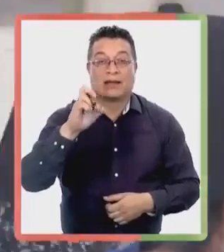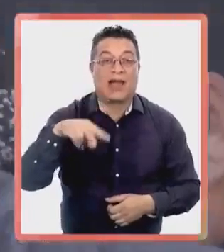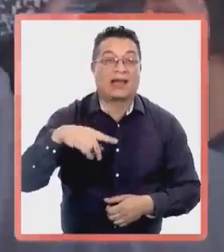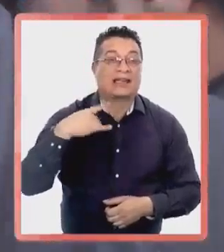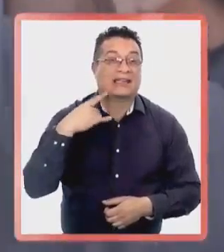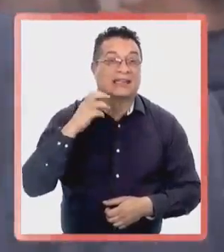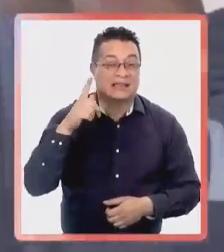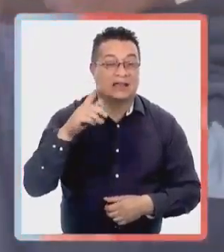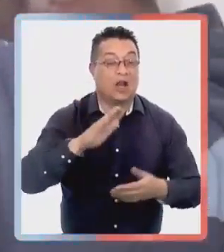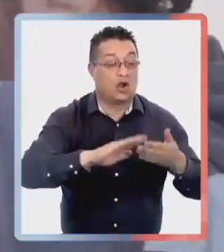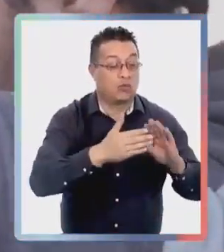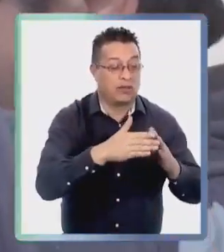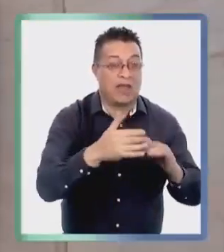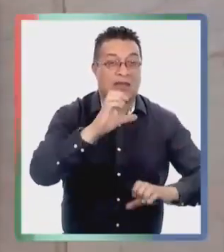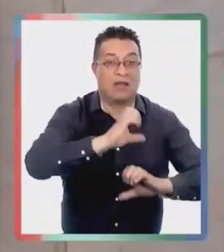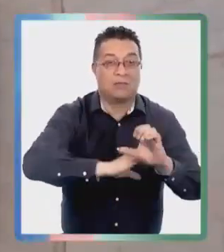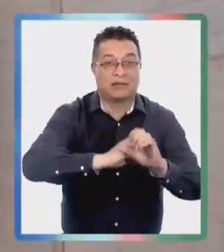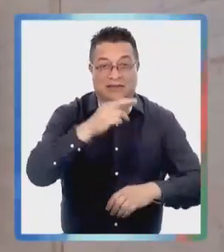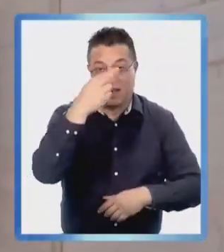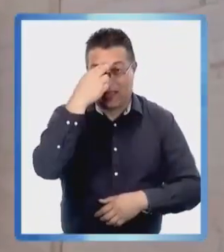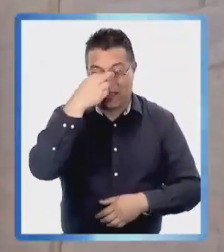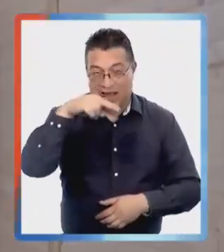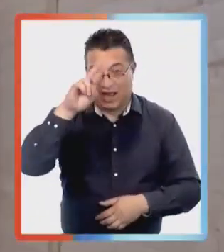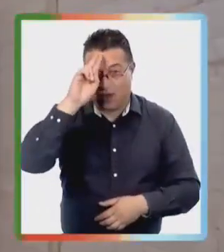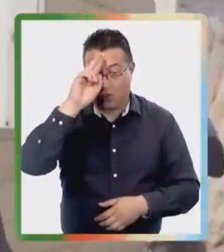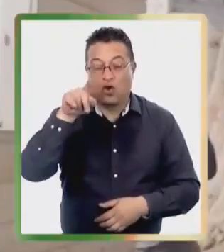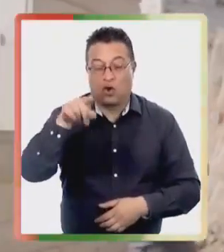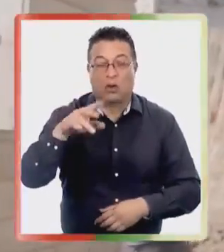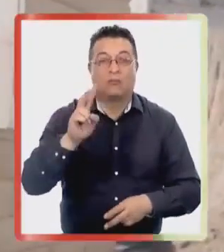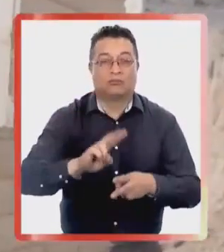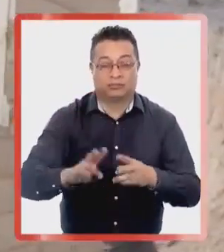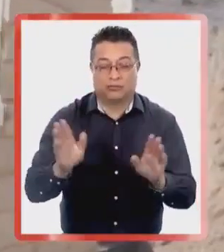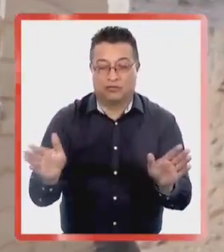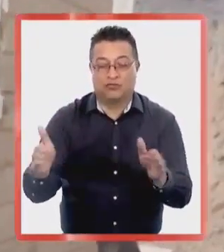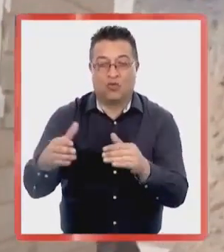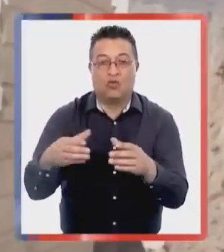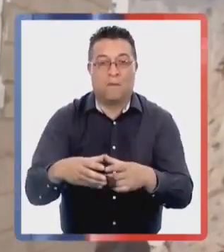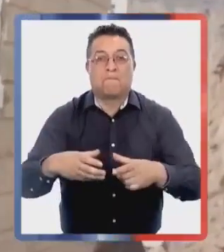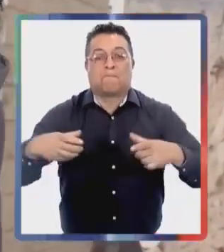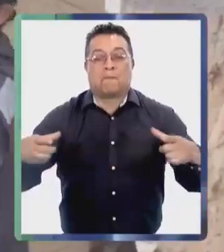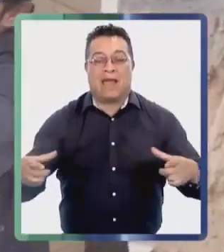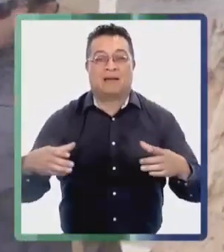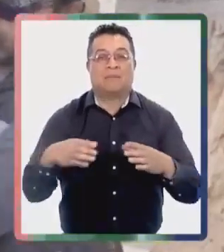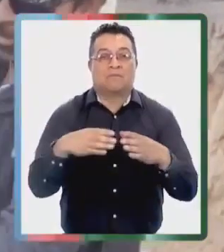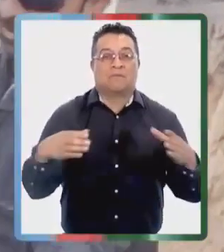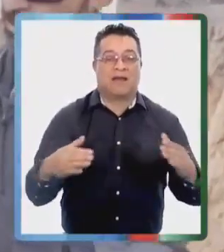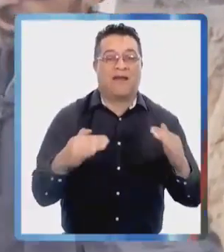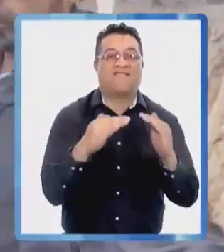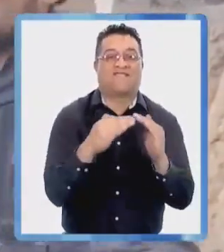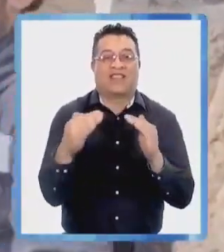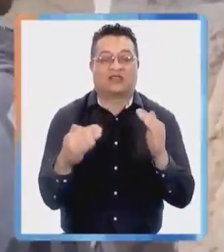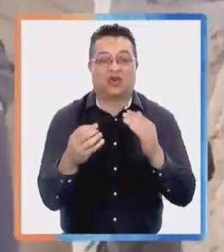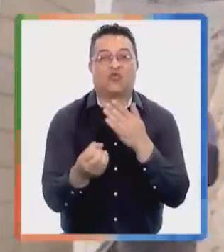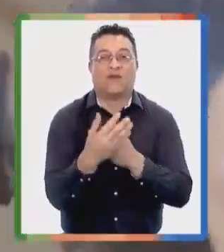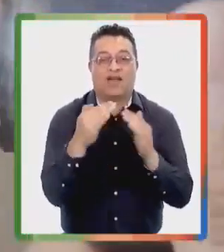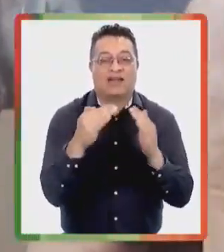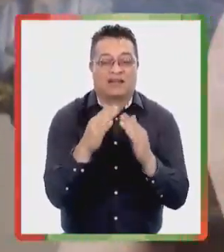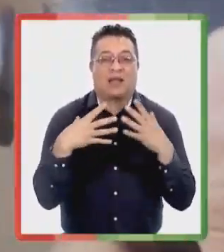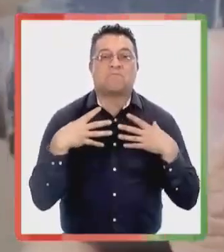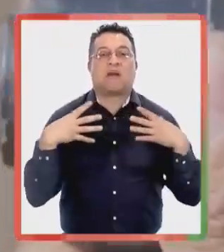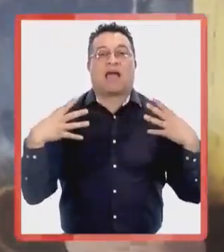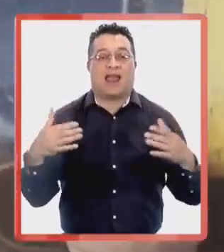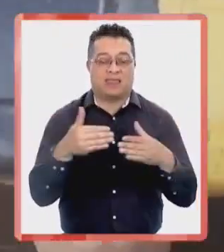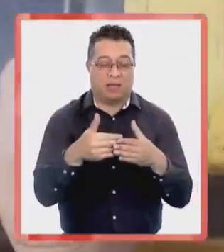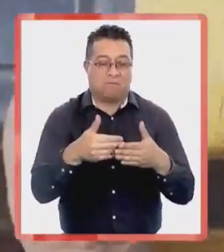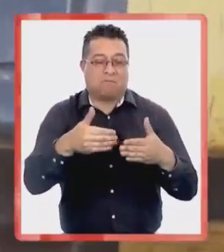Ranquil, la comunidad y la empresa Arauco permitió la construcción de módulos de ampliación que le darán a los vecinos nuevos hogares